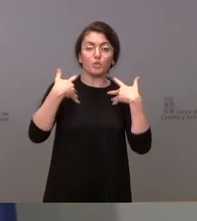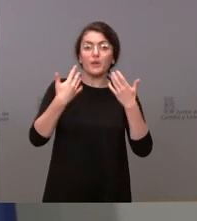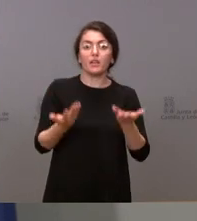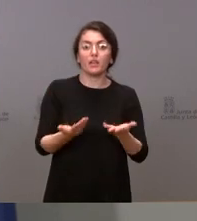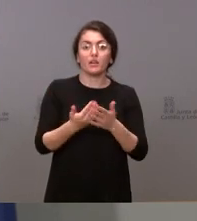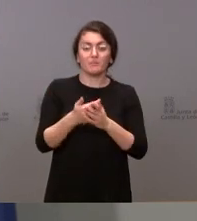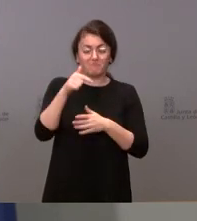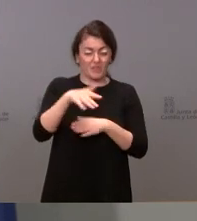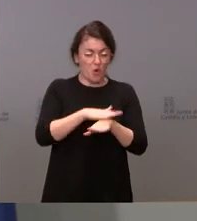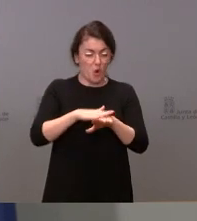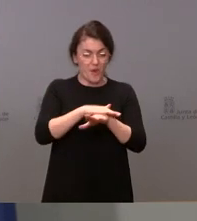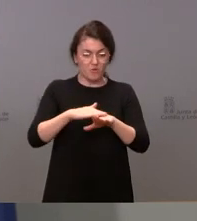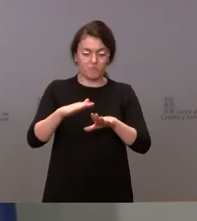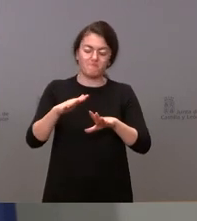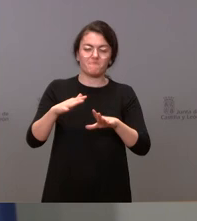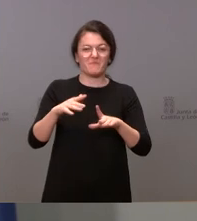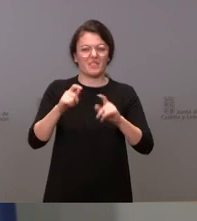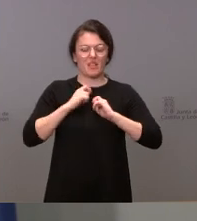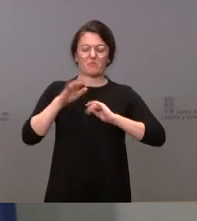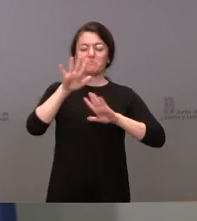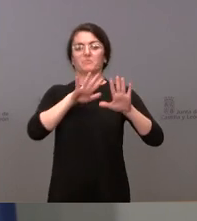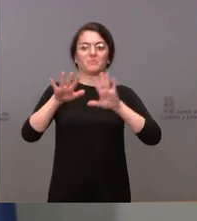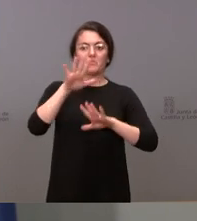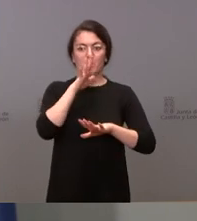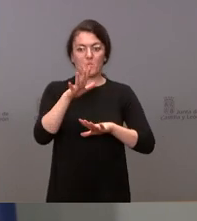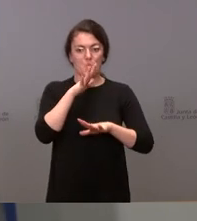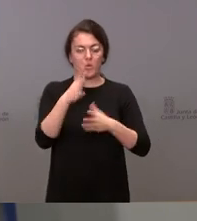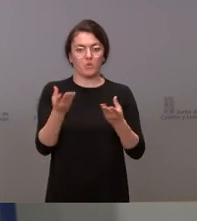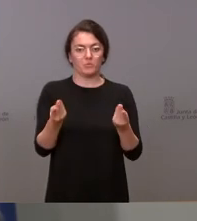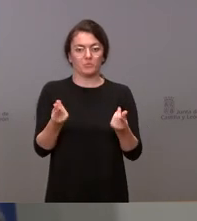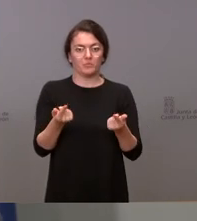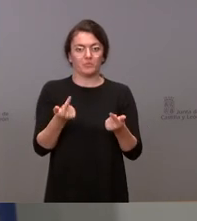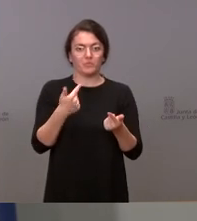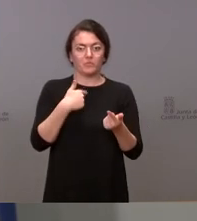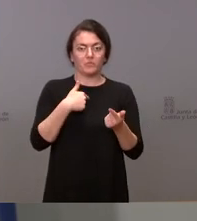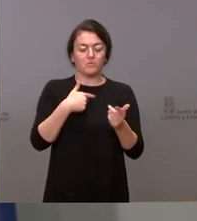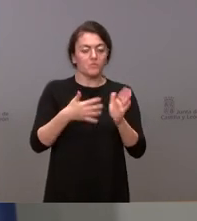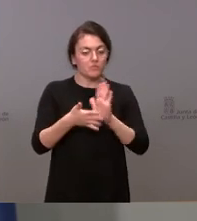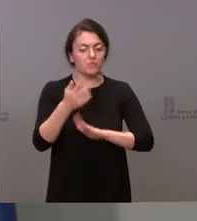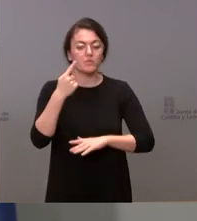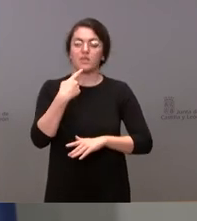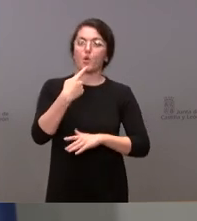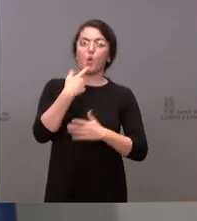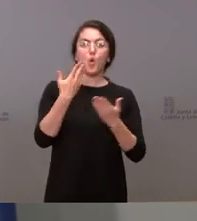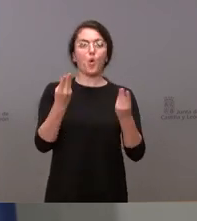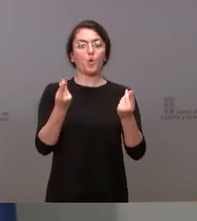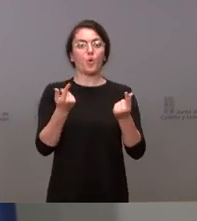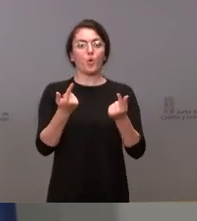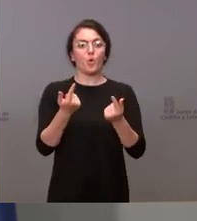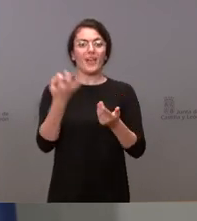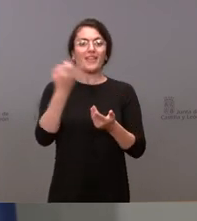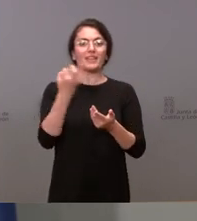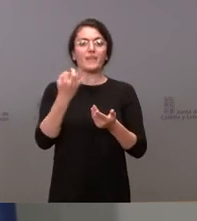tenernos despistados a todos con este tipo de maniobras. Oiga, yo salgo y digo, hay que apostar por